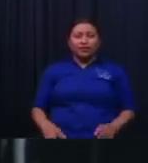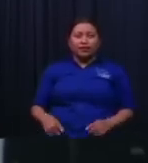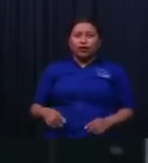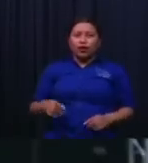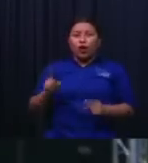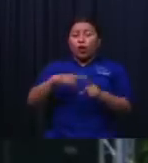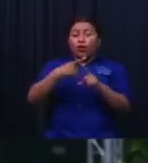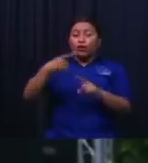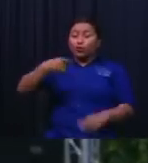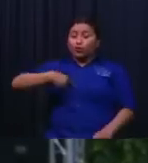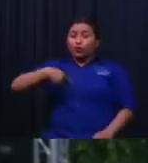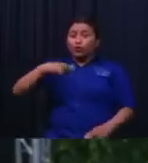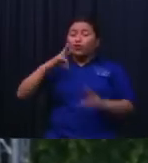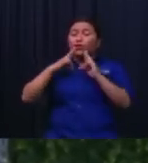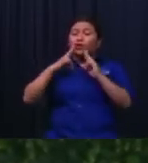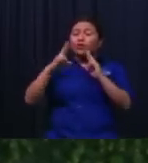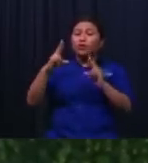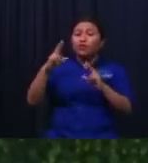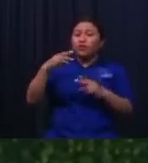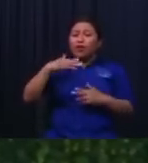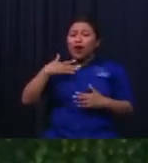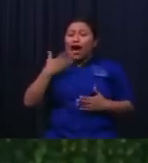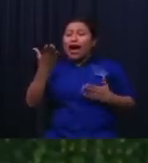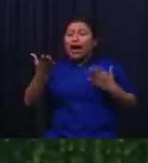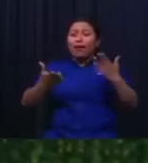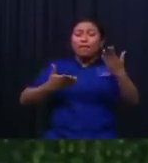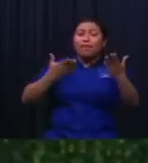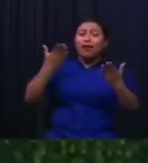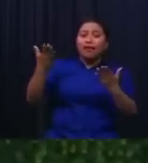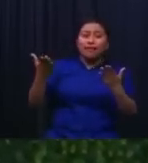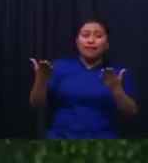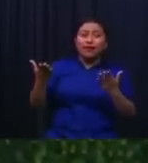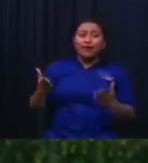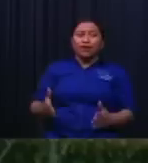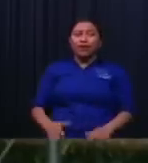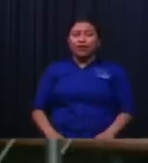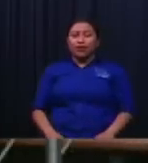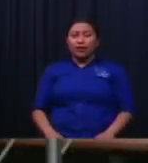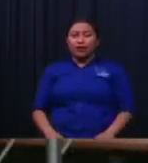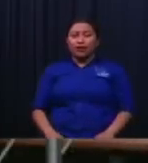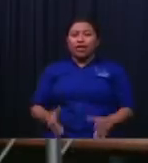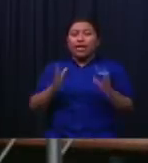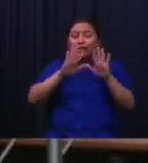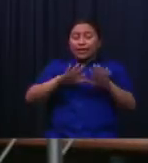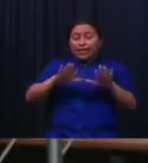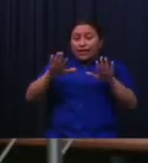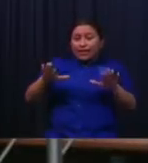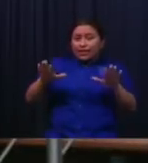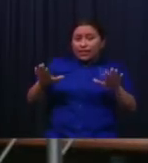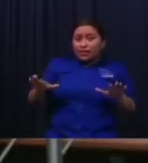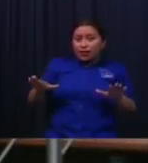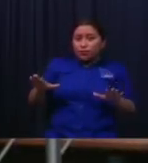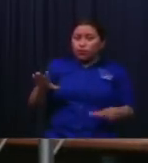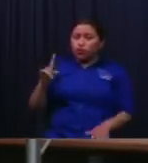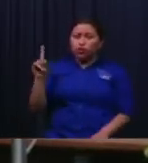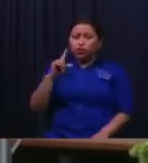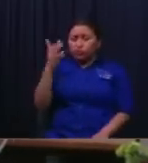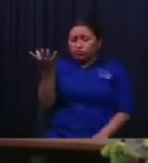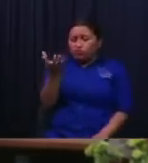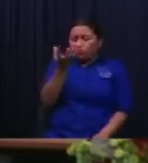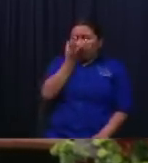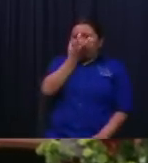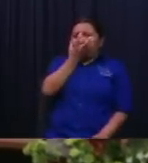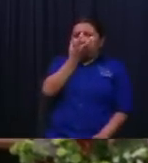Y lo quieren. La blanda respuesta apacigua la ira. Que Dios le dé a